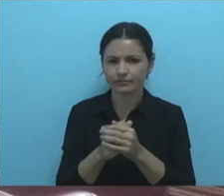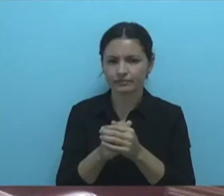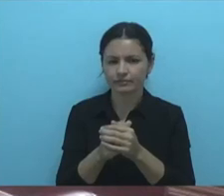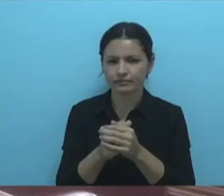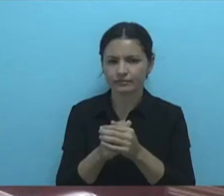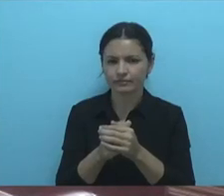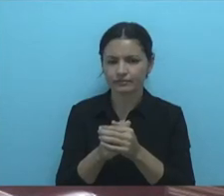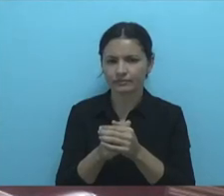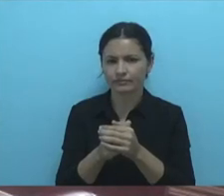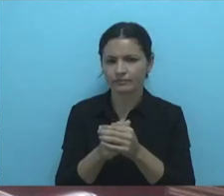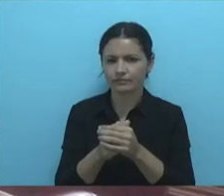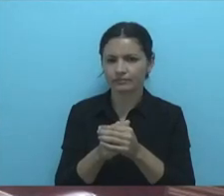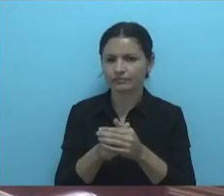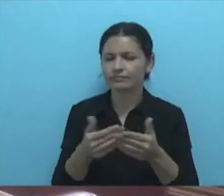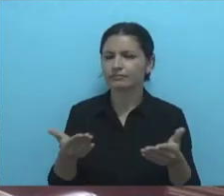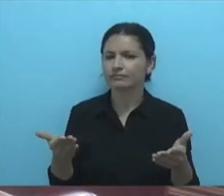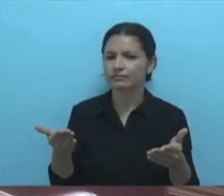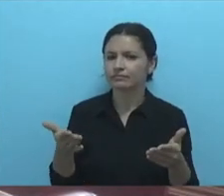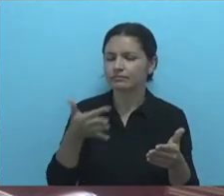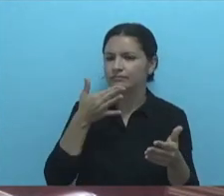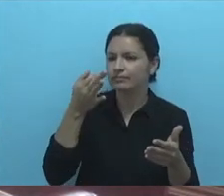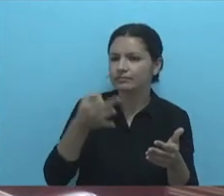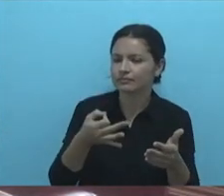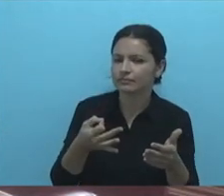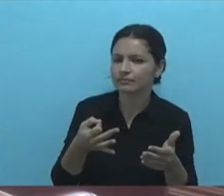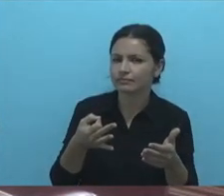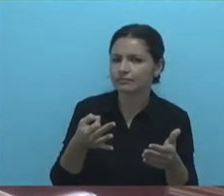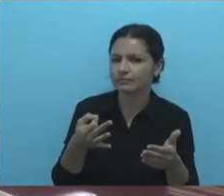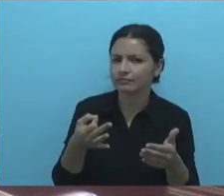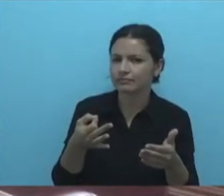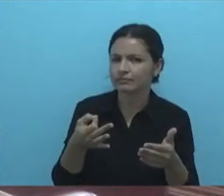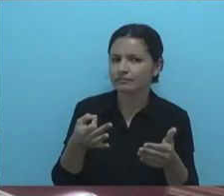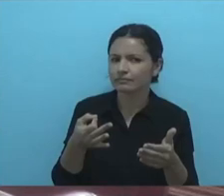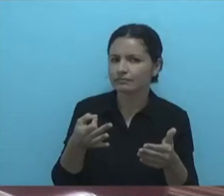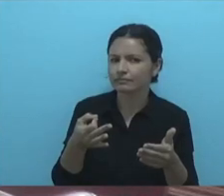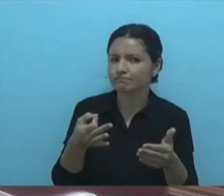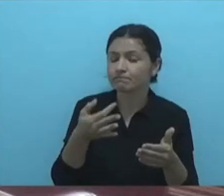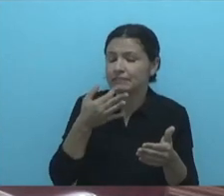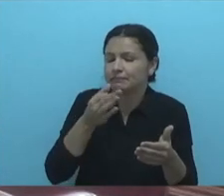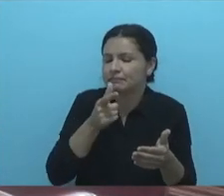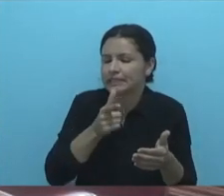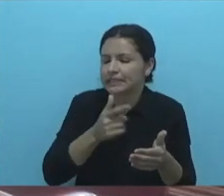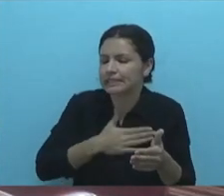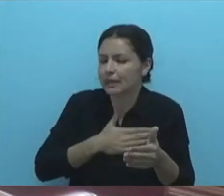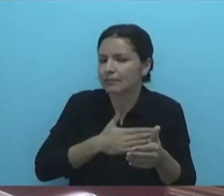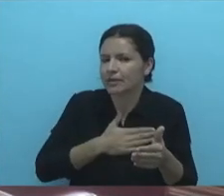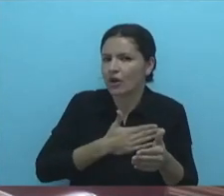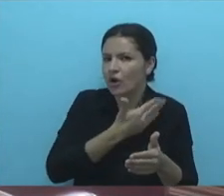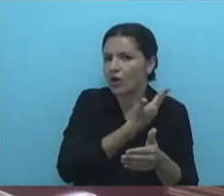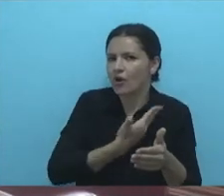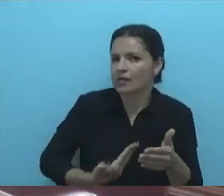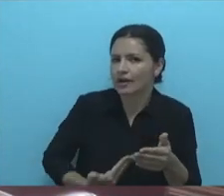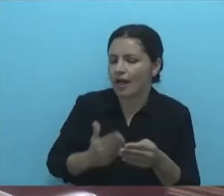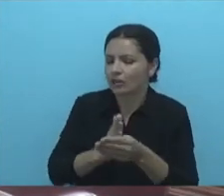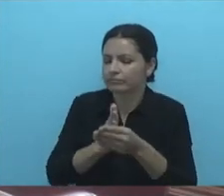no lo busqué porque la verdad Me parece que acá hay una intromisión de lo que termina diciendo Wikipedia